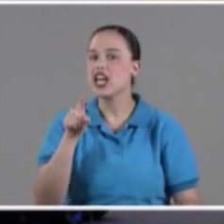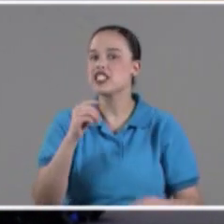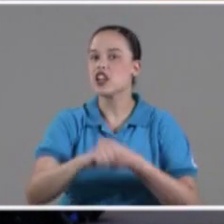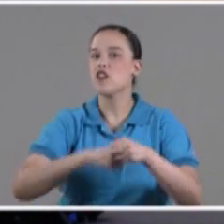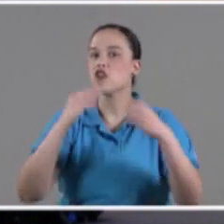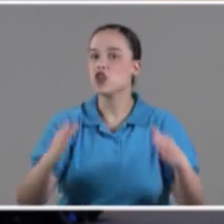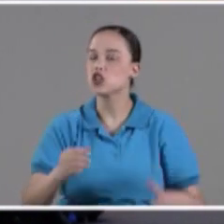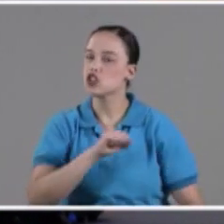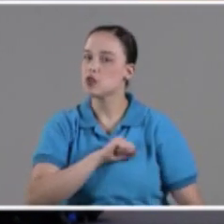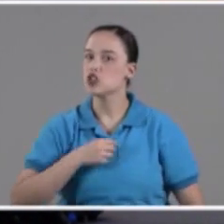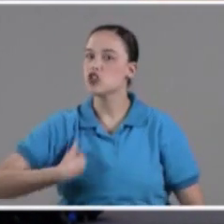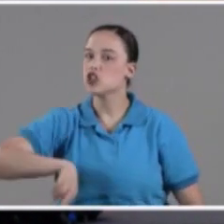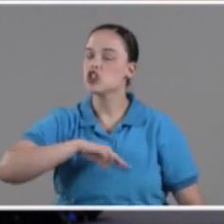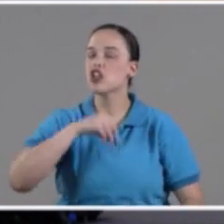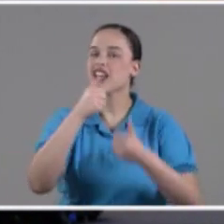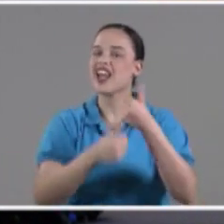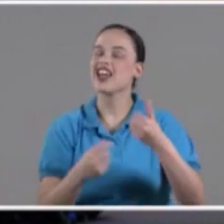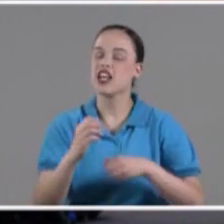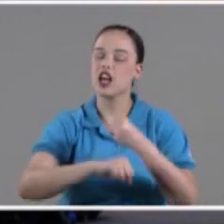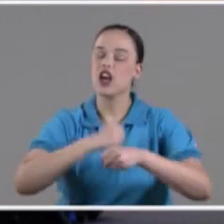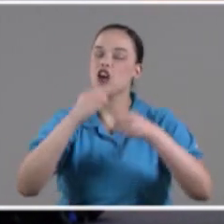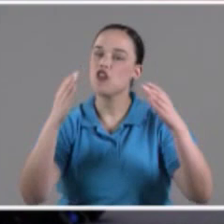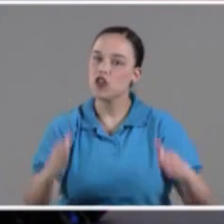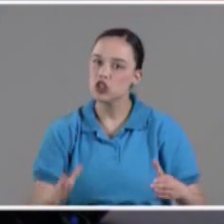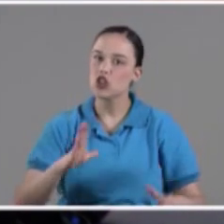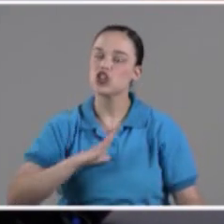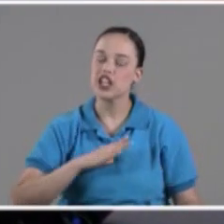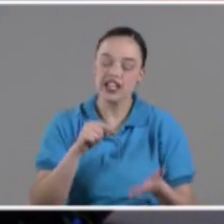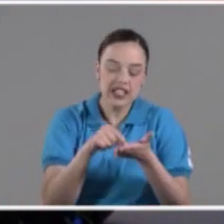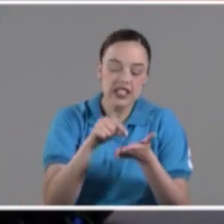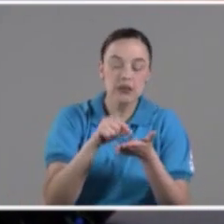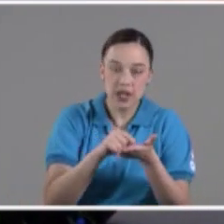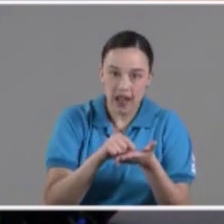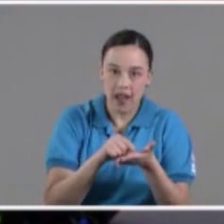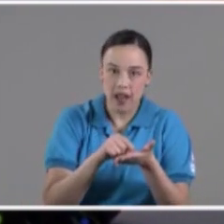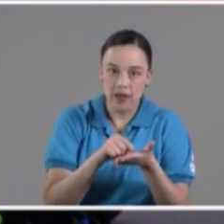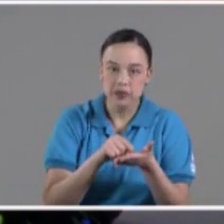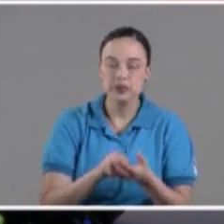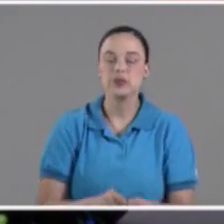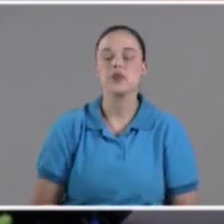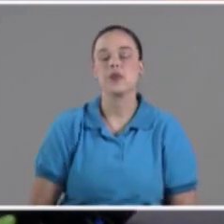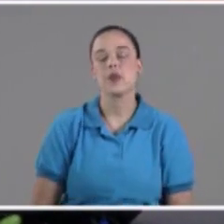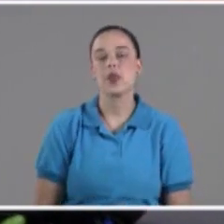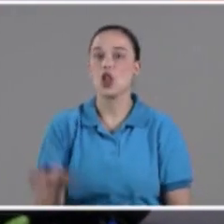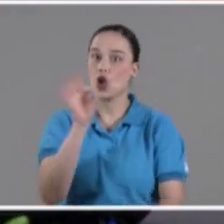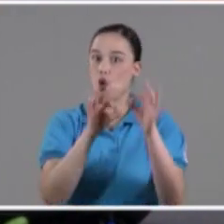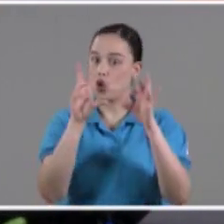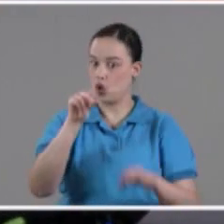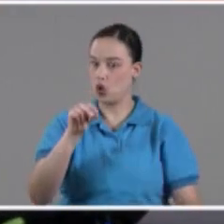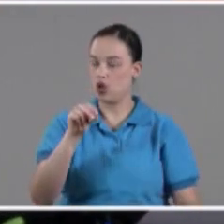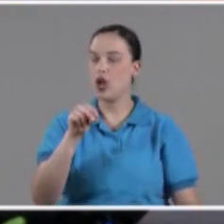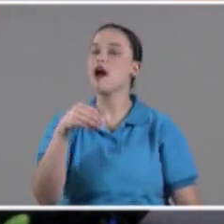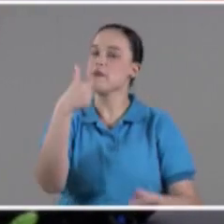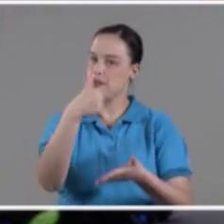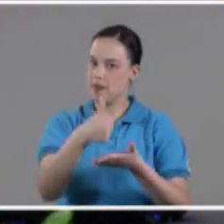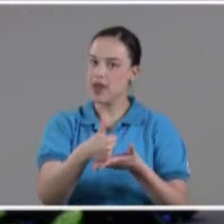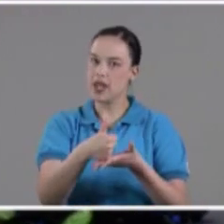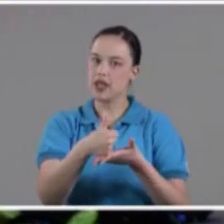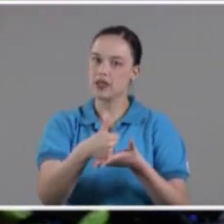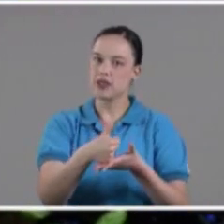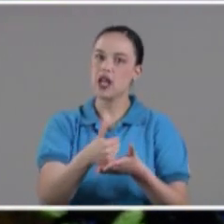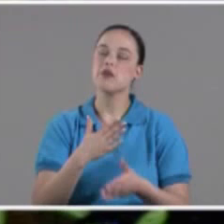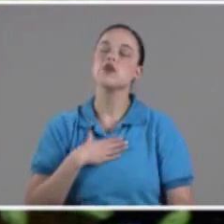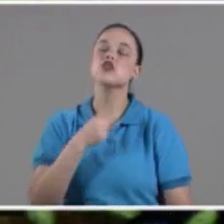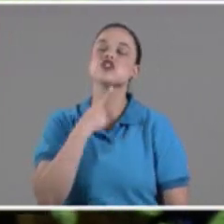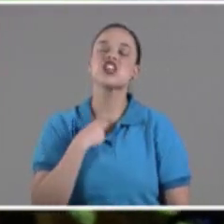pero cada fruto lleva semilla en sí o no Claro que a mí me gustaría